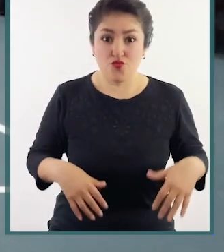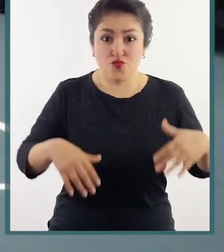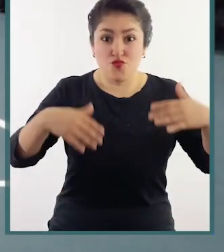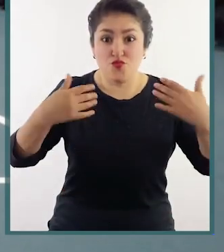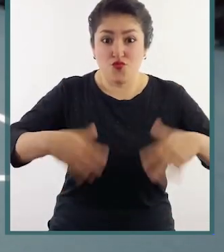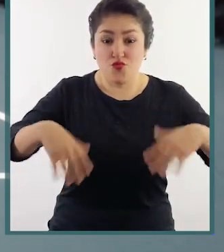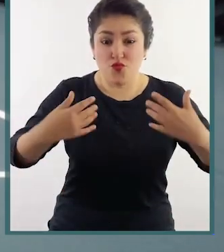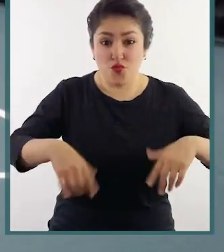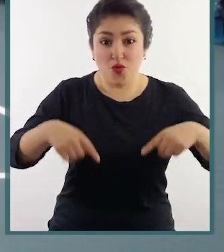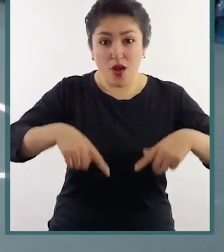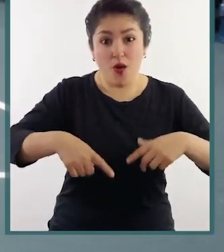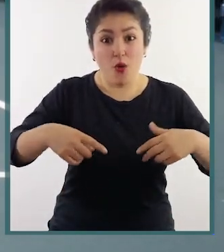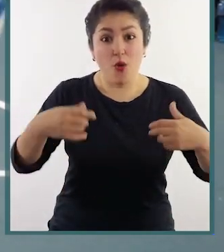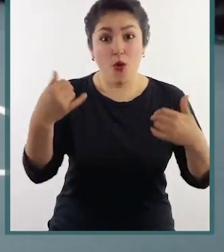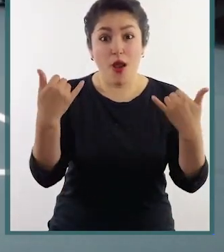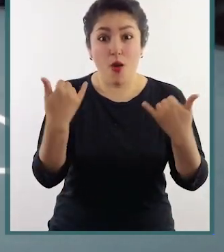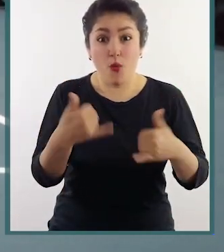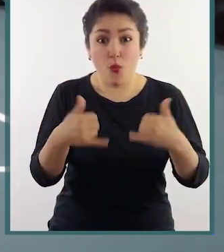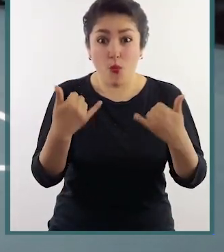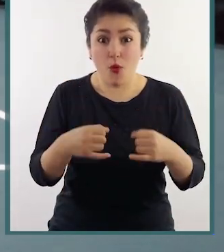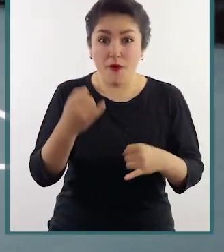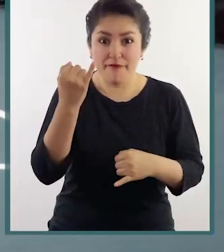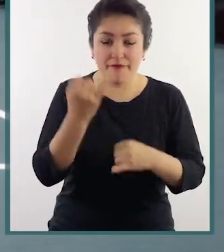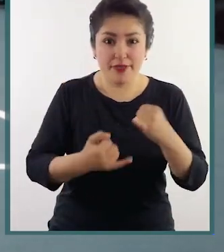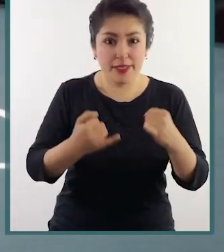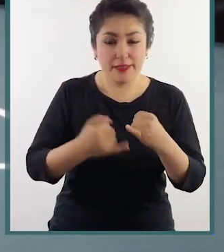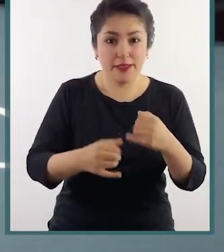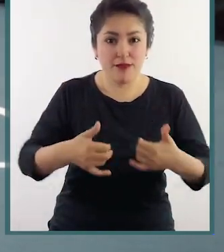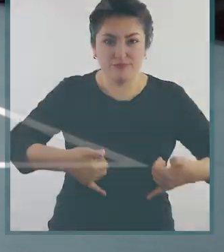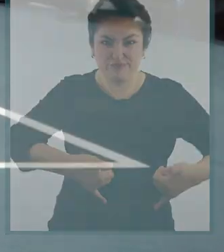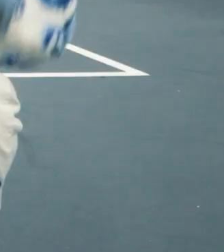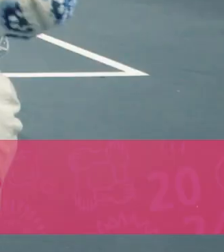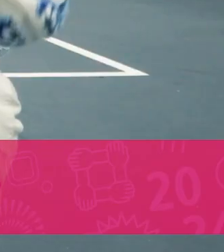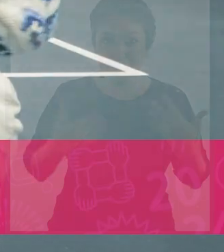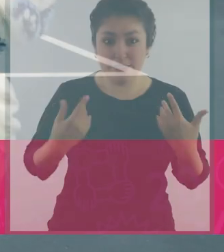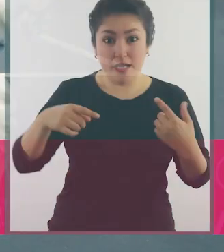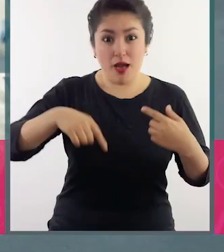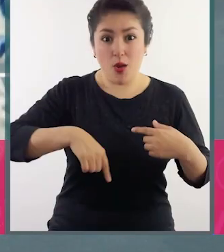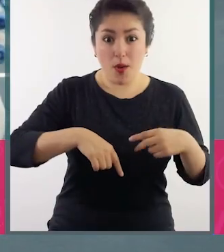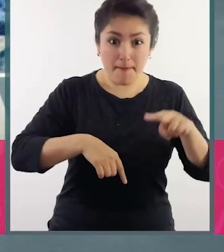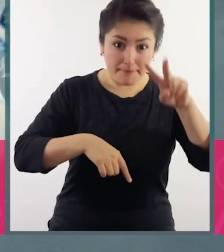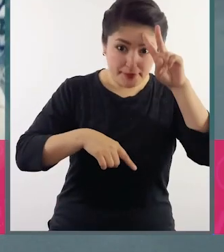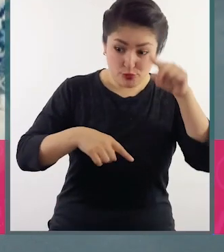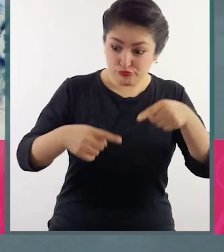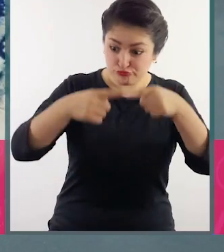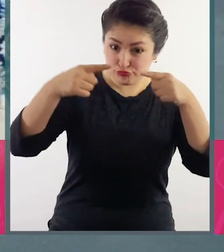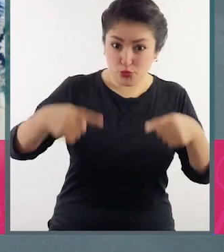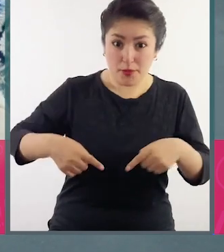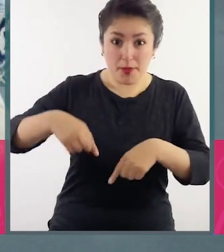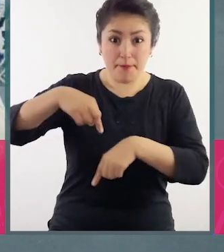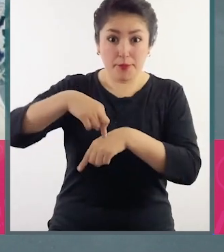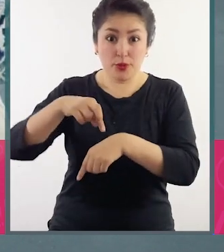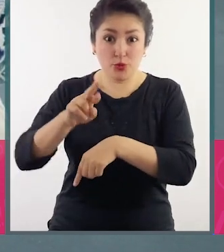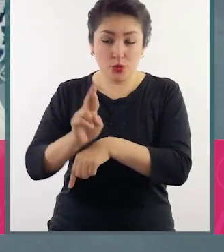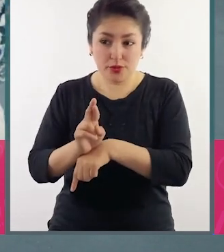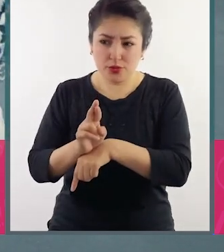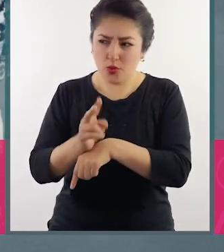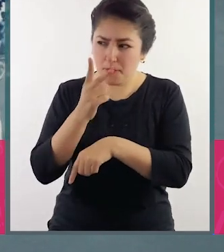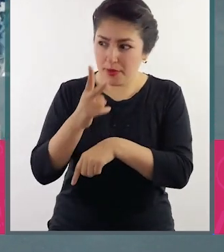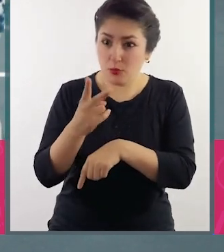Y llegamos a la final de la Copa Mundial de Pickleball, Perú contra Puerto Rico. Y como vemos atrás,